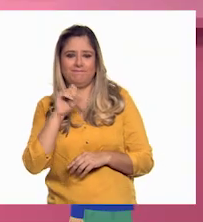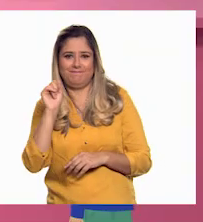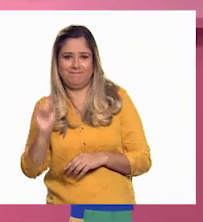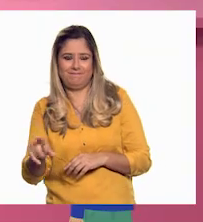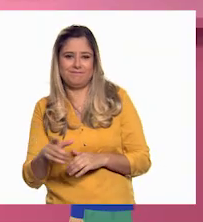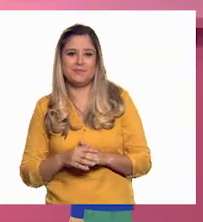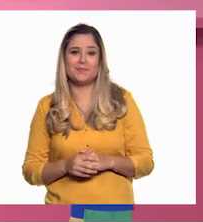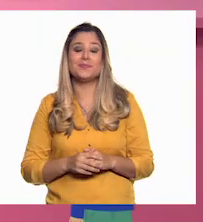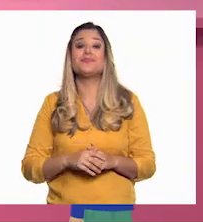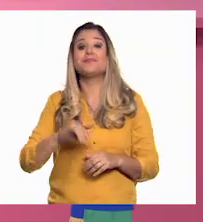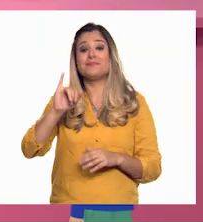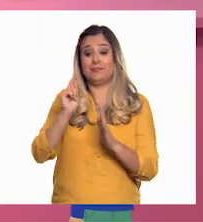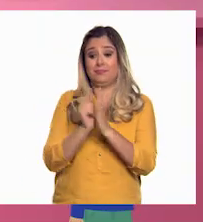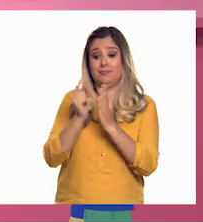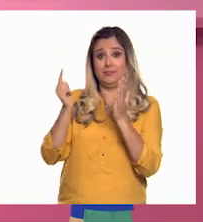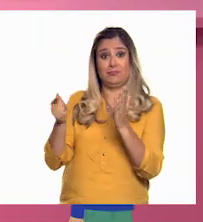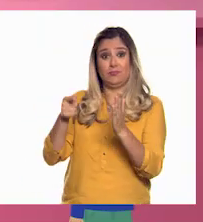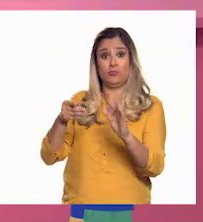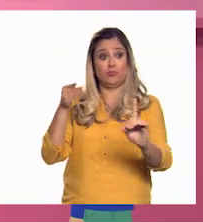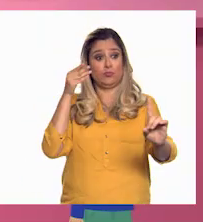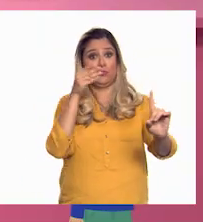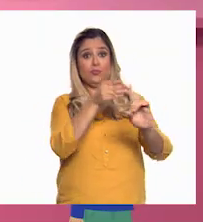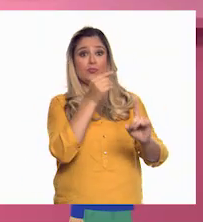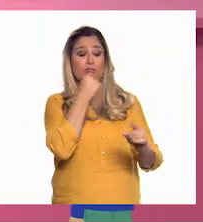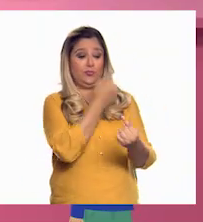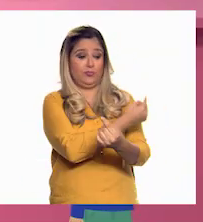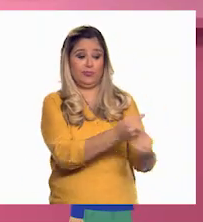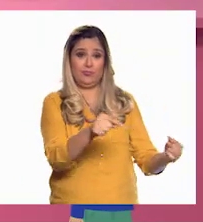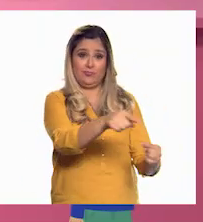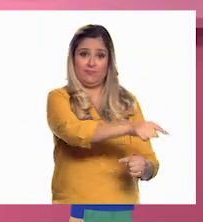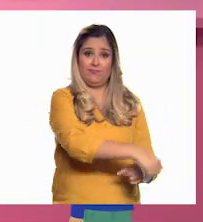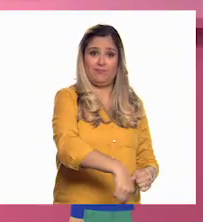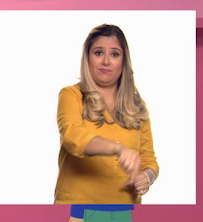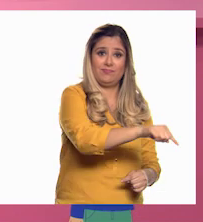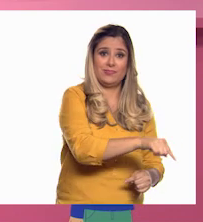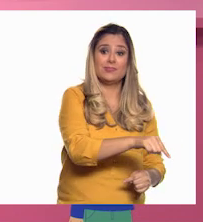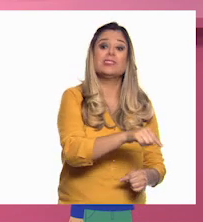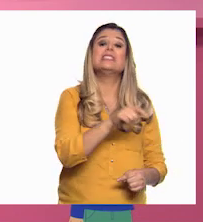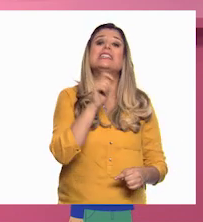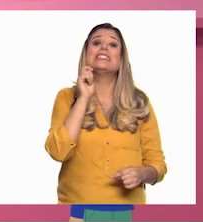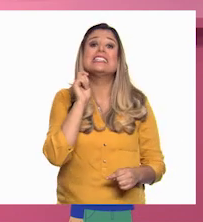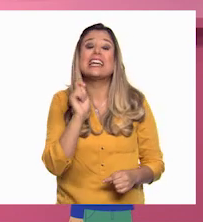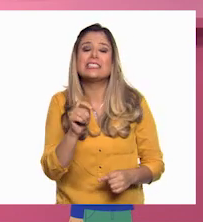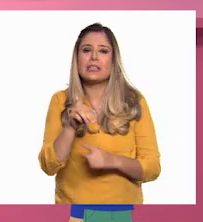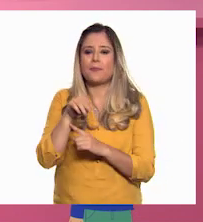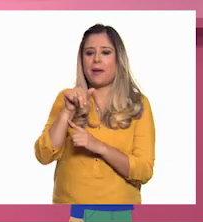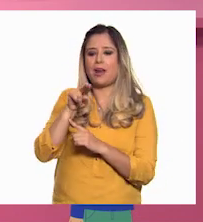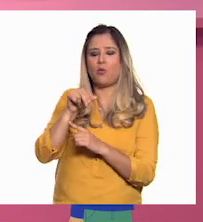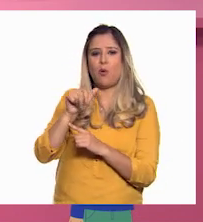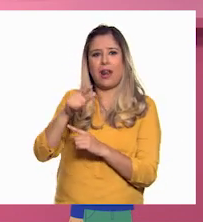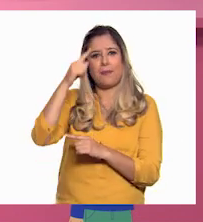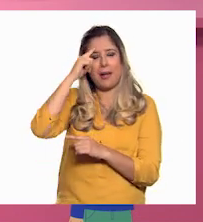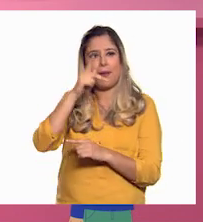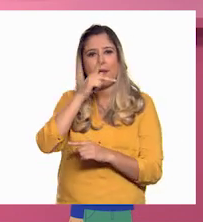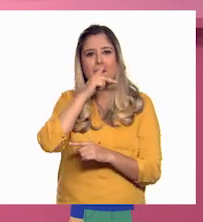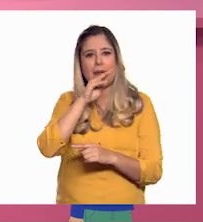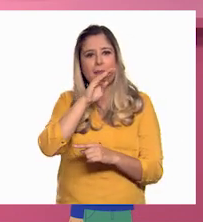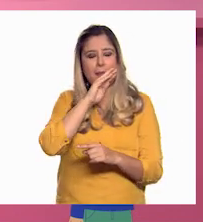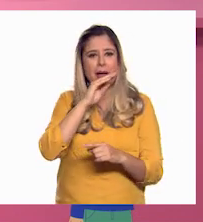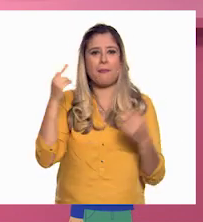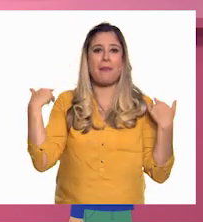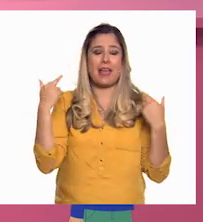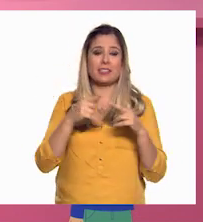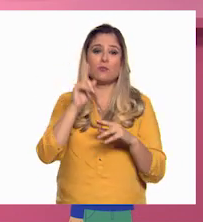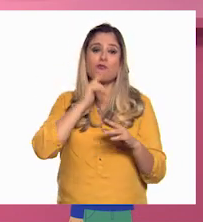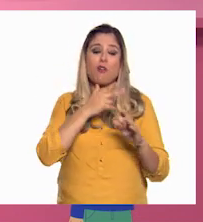Sí, pero es un libro dedicado a las niñas y los niños. O sea, se supone que es un manual para las mamás, los papás, las